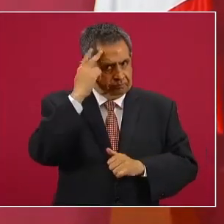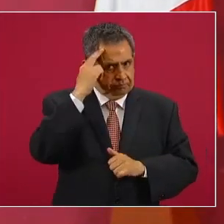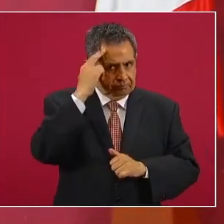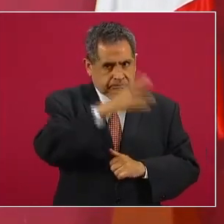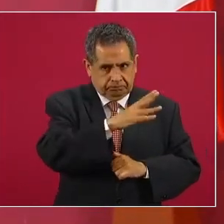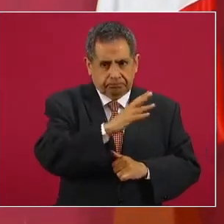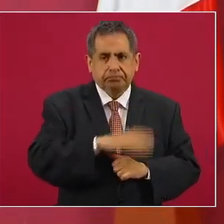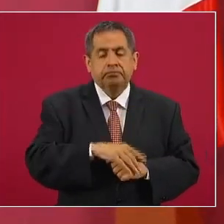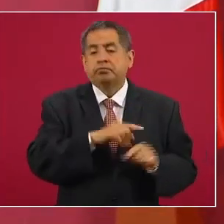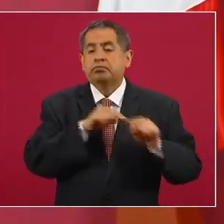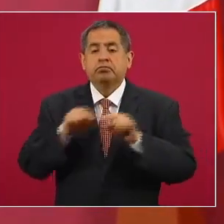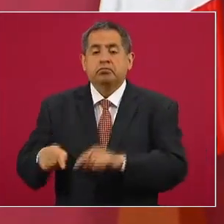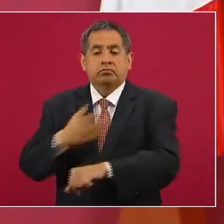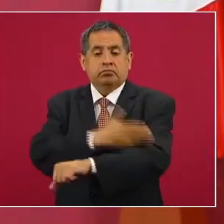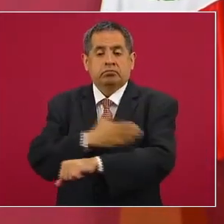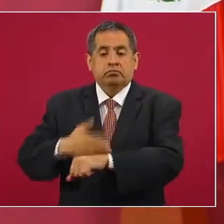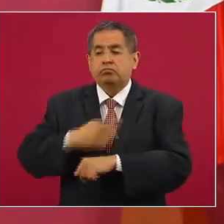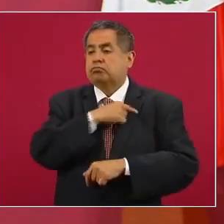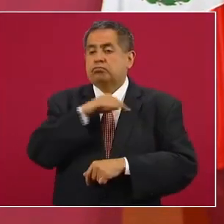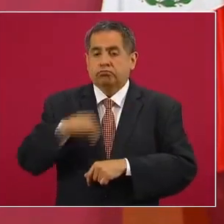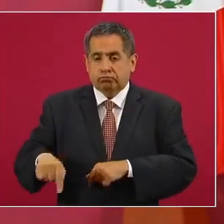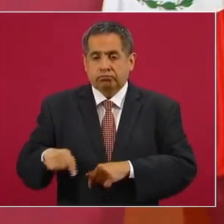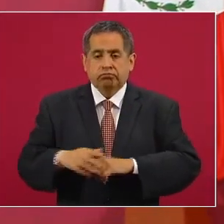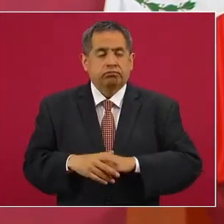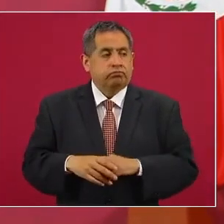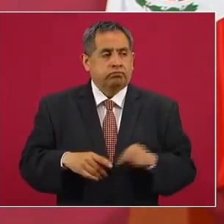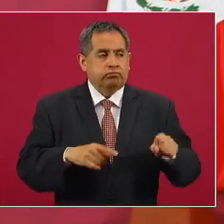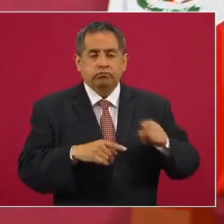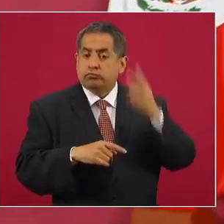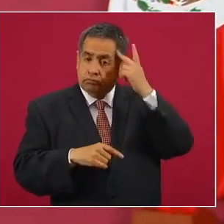ya había salido de Veracruz